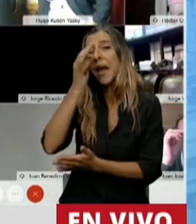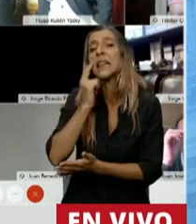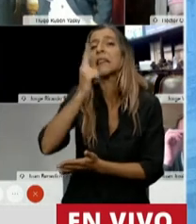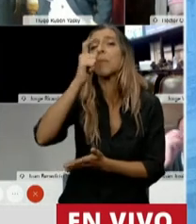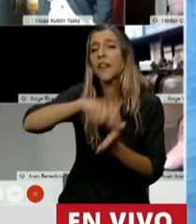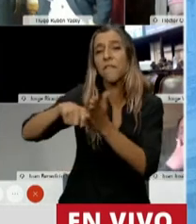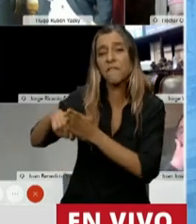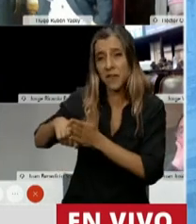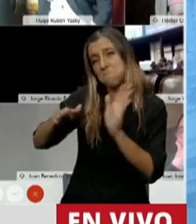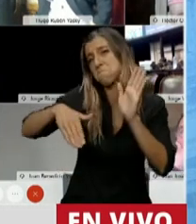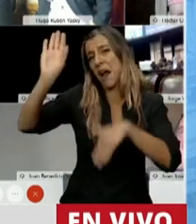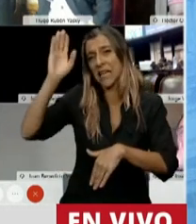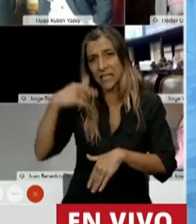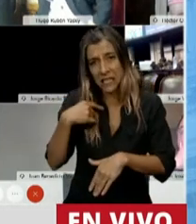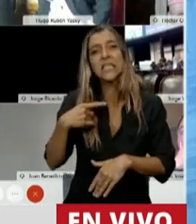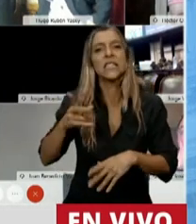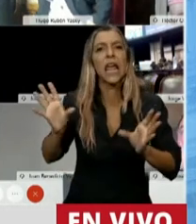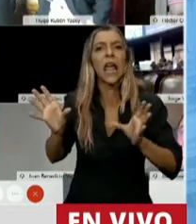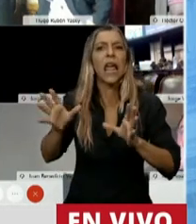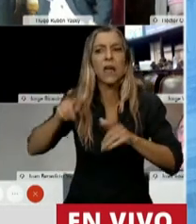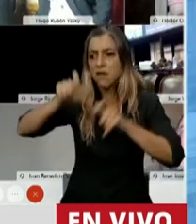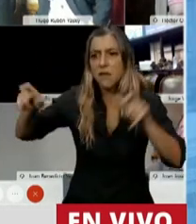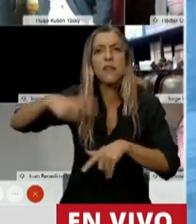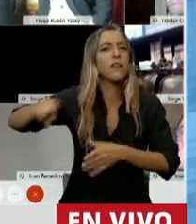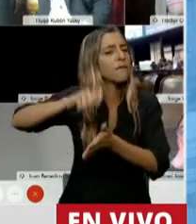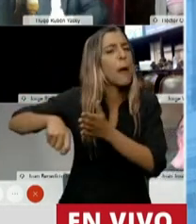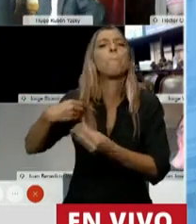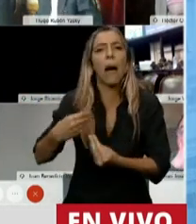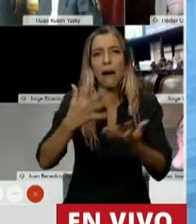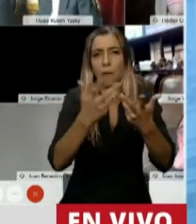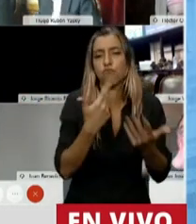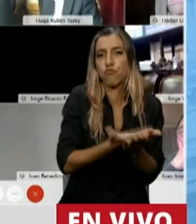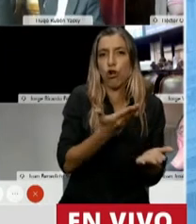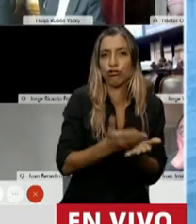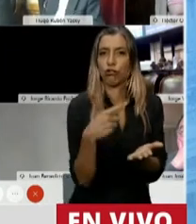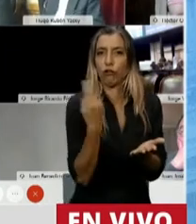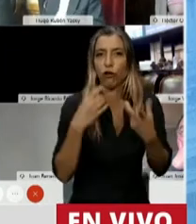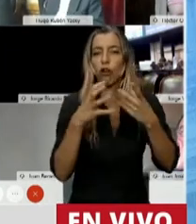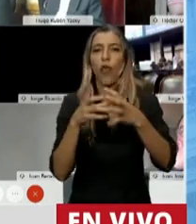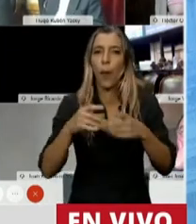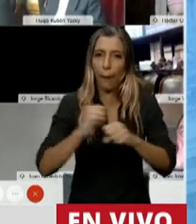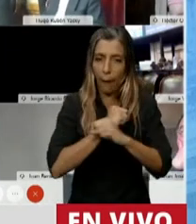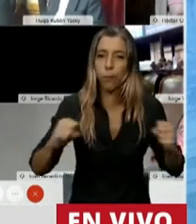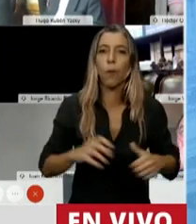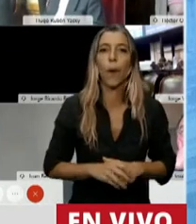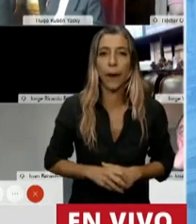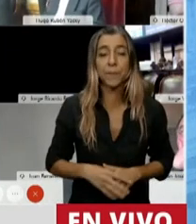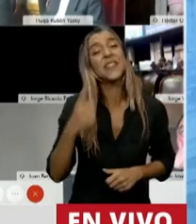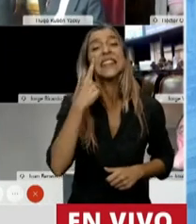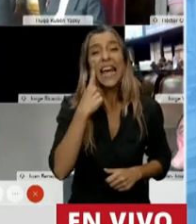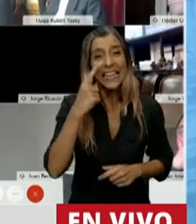movimientos vecinales pidiéndonos que traten este proyecto. Hay declaración de intendentes, por eso están